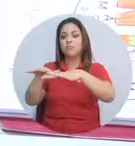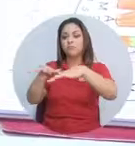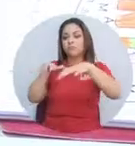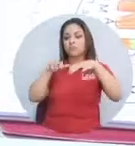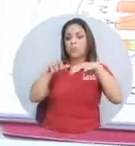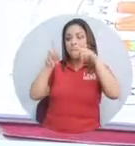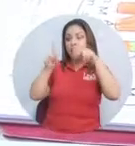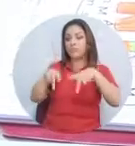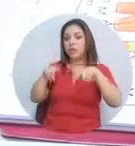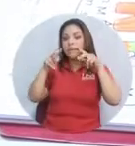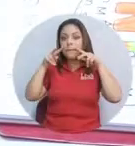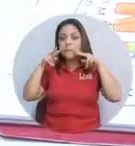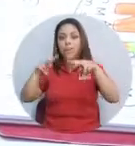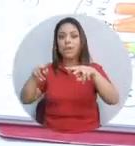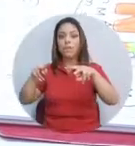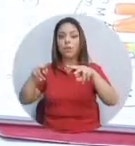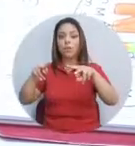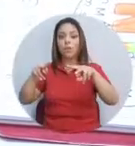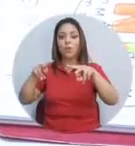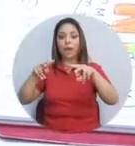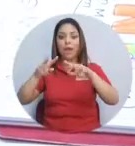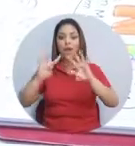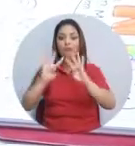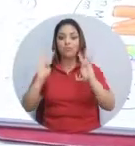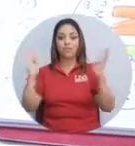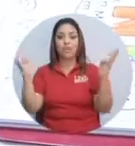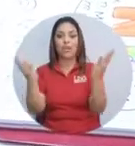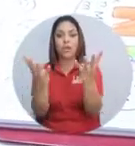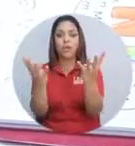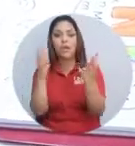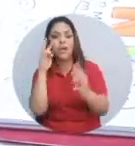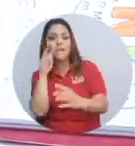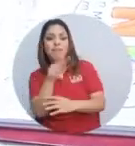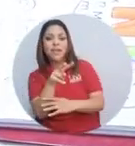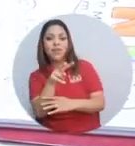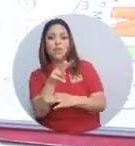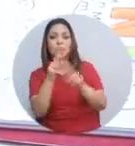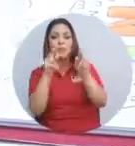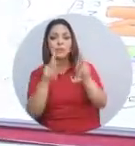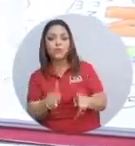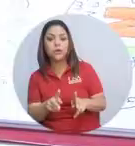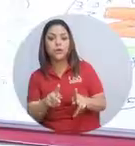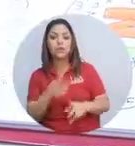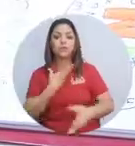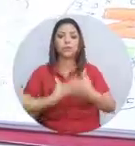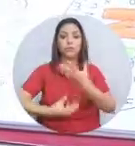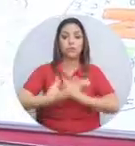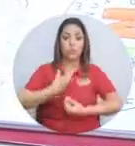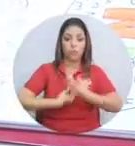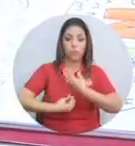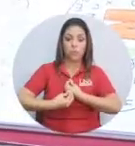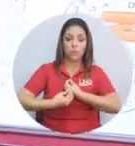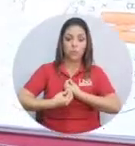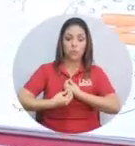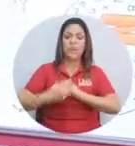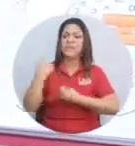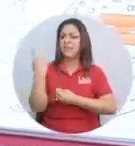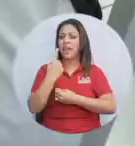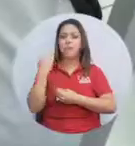es decir, gente alrededor de la persona que es la persona victimaria, lo que llamamos el